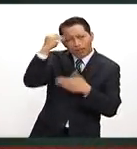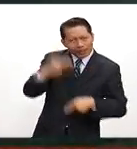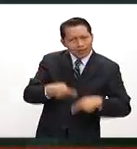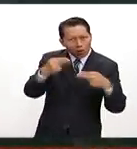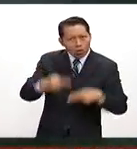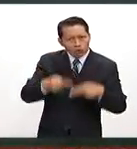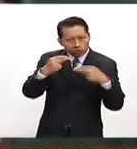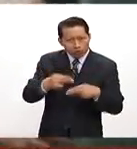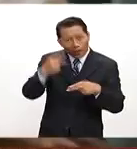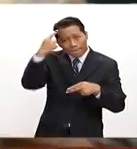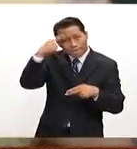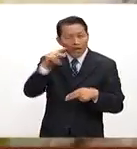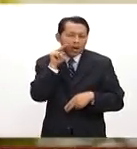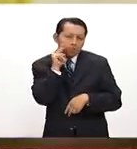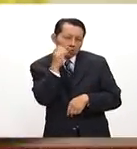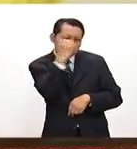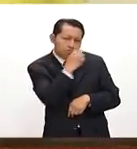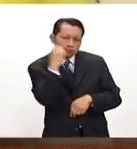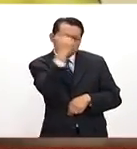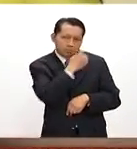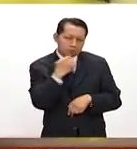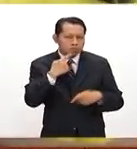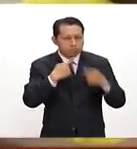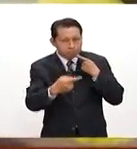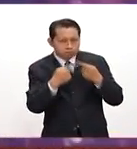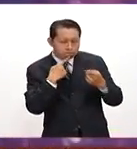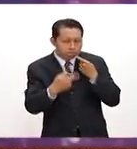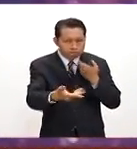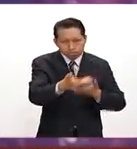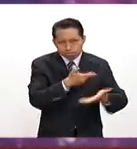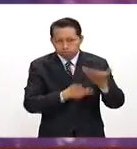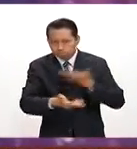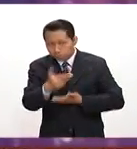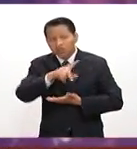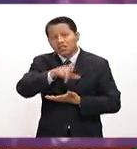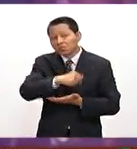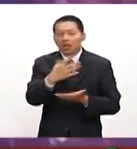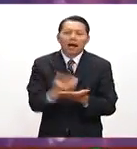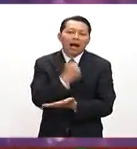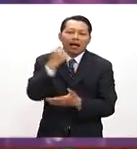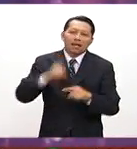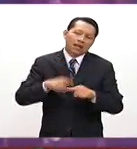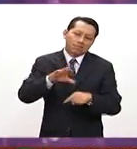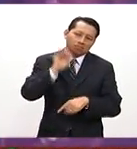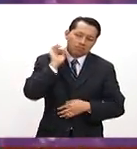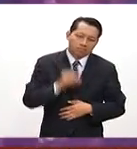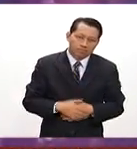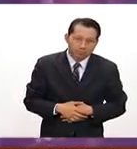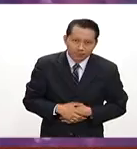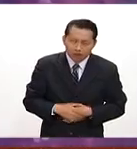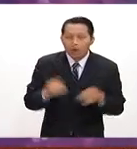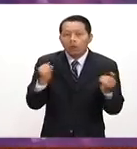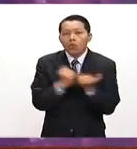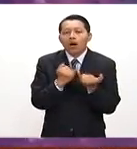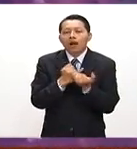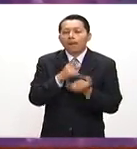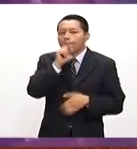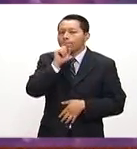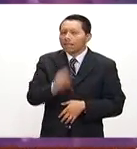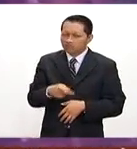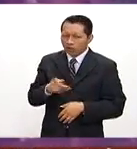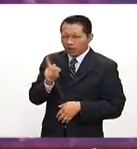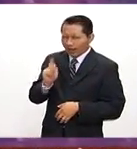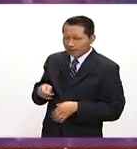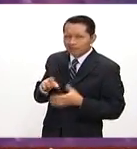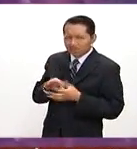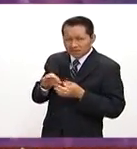recibir retroalimentación por parte de él y bueno, pues de ahí saldrá un gran ganador. Ojalá que sí. Y sobre todo hay que insistir que es una convocatoria